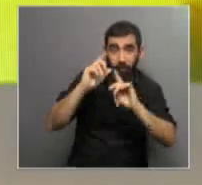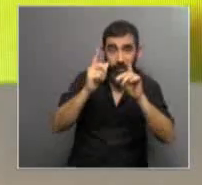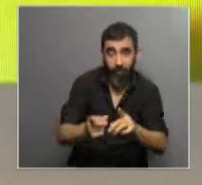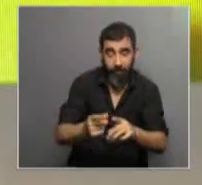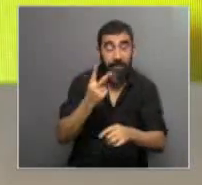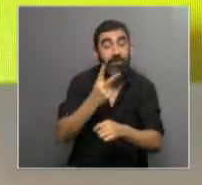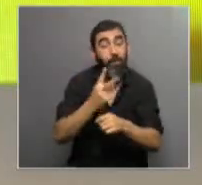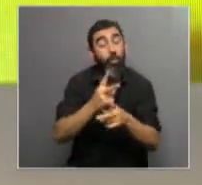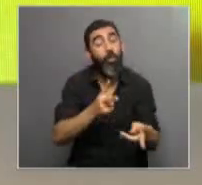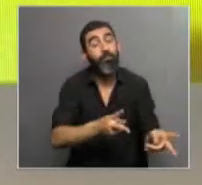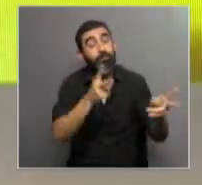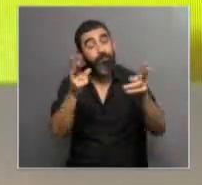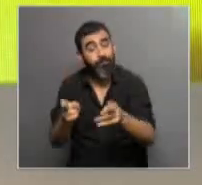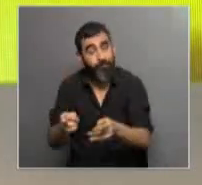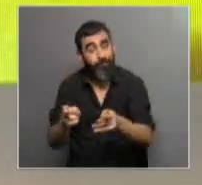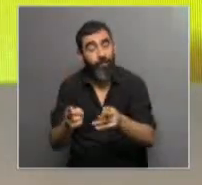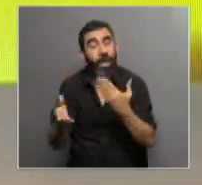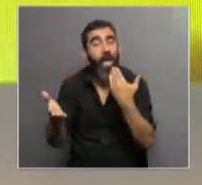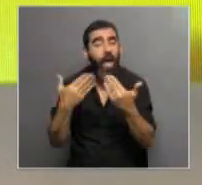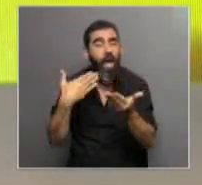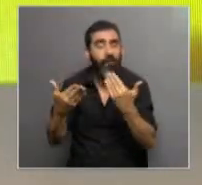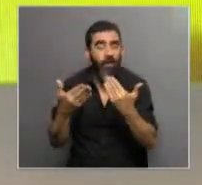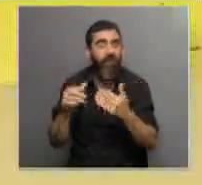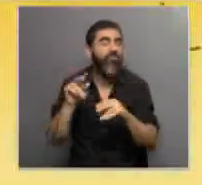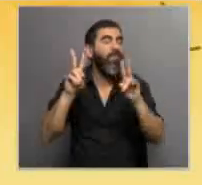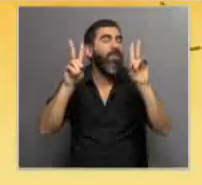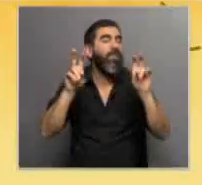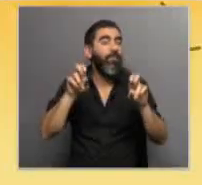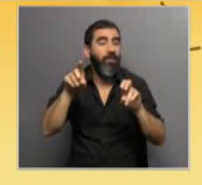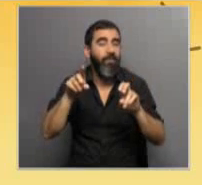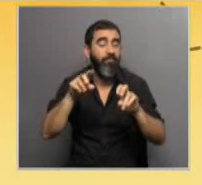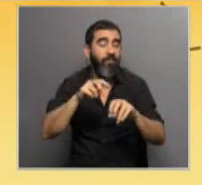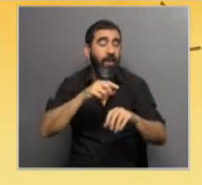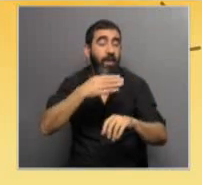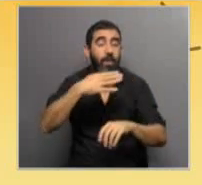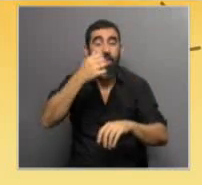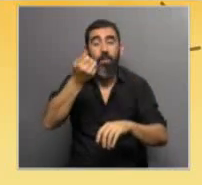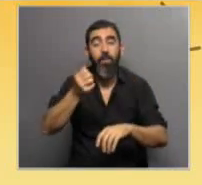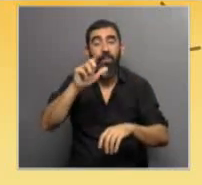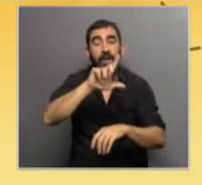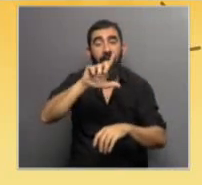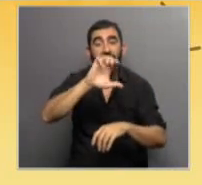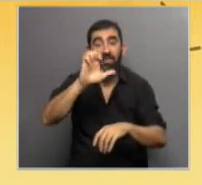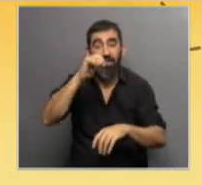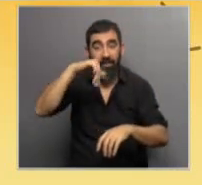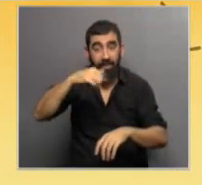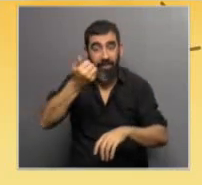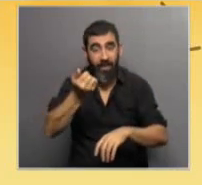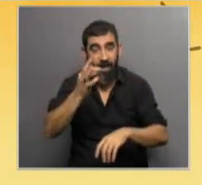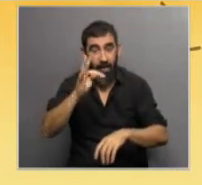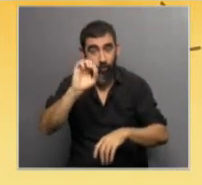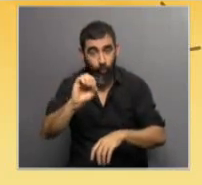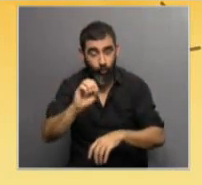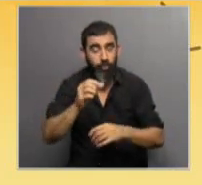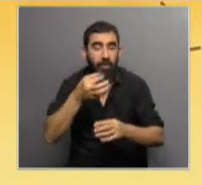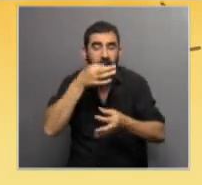segunda parte del tape en realidad vamos a hablar el habla de ese bueno es un vallenato tanto entonces era el habladora